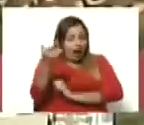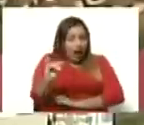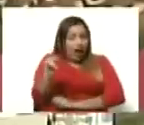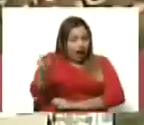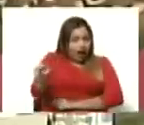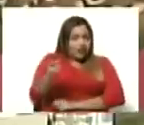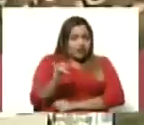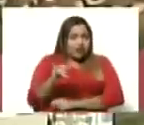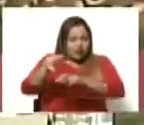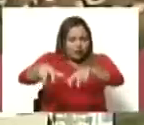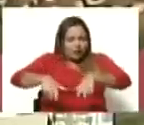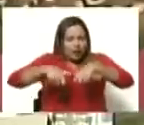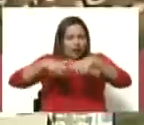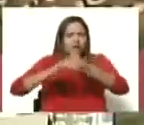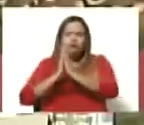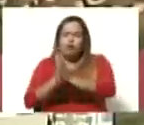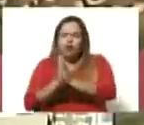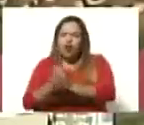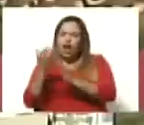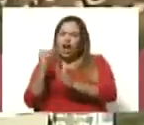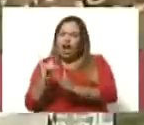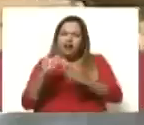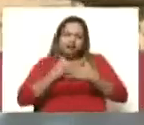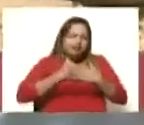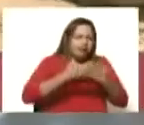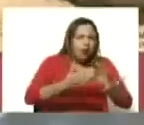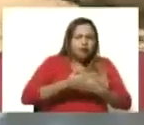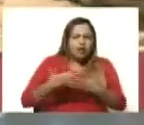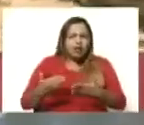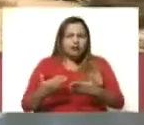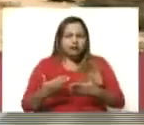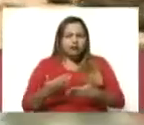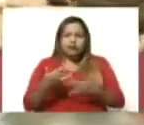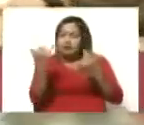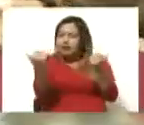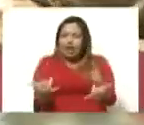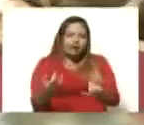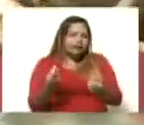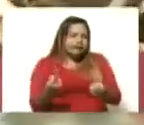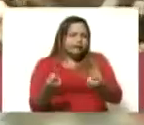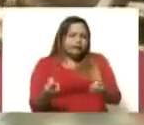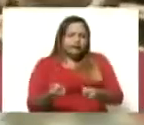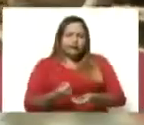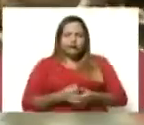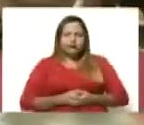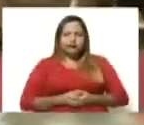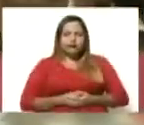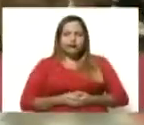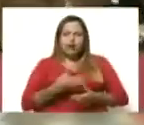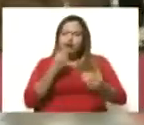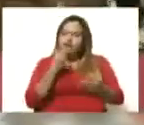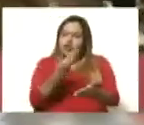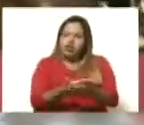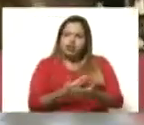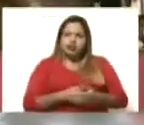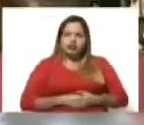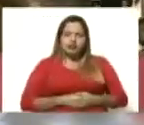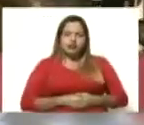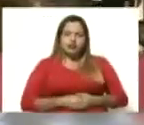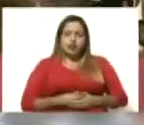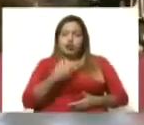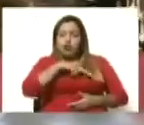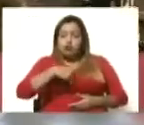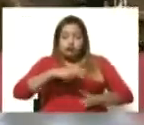maquinaria, por favor, pónganla a la orden. De inmediato. Muchas gracias. Estamos recuperando,